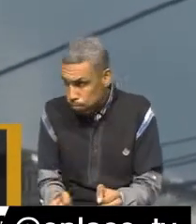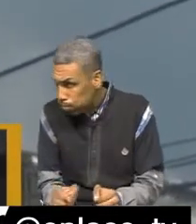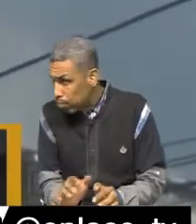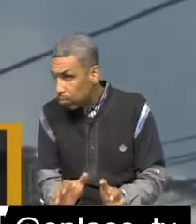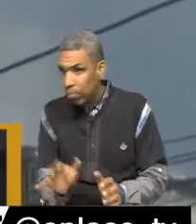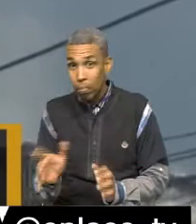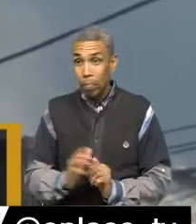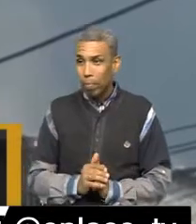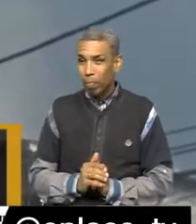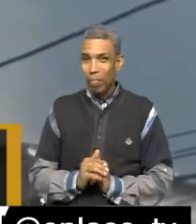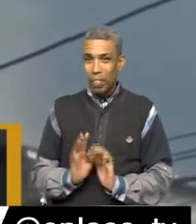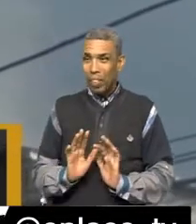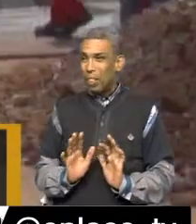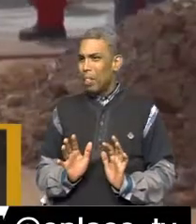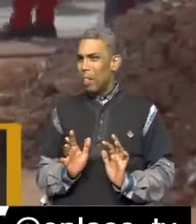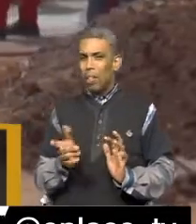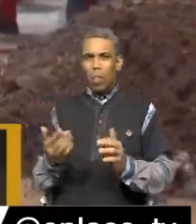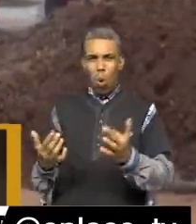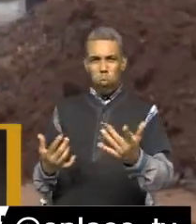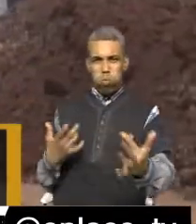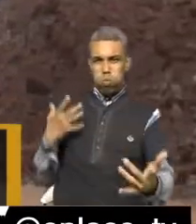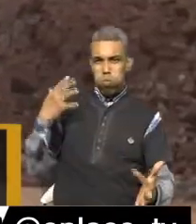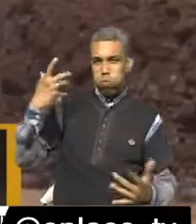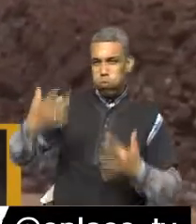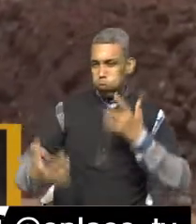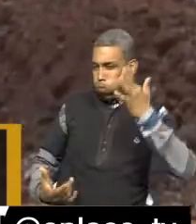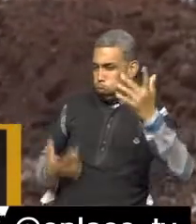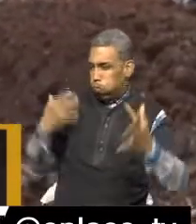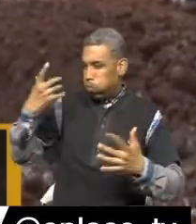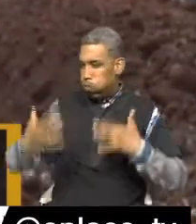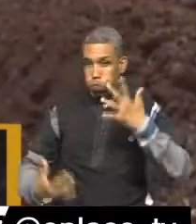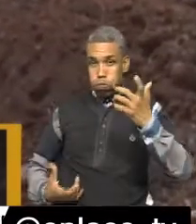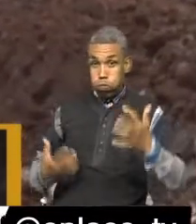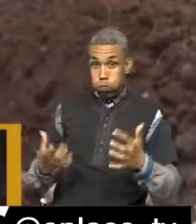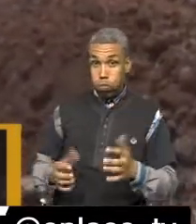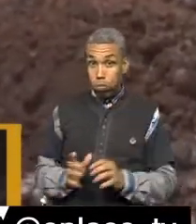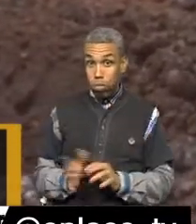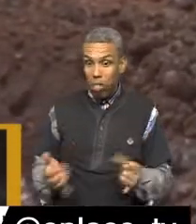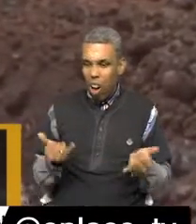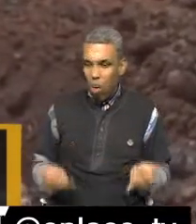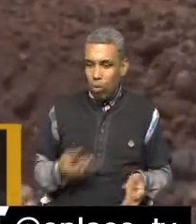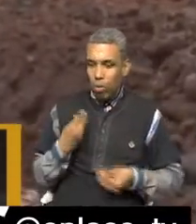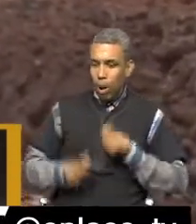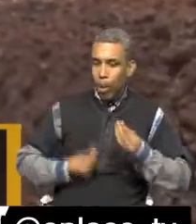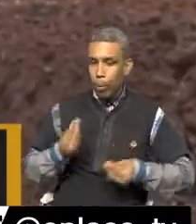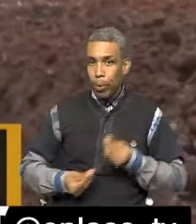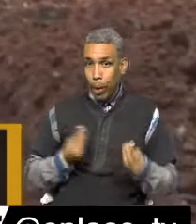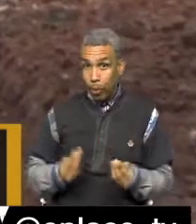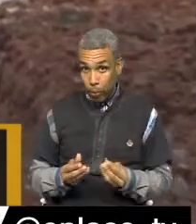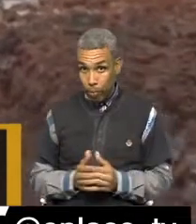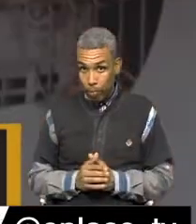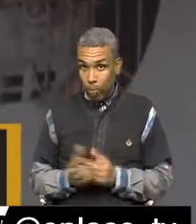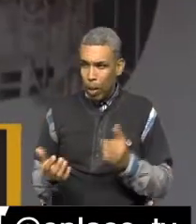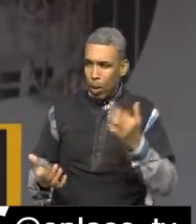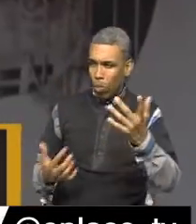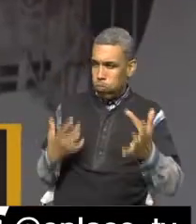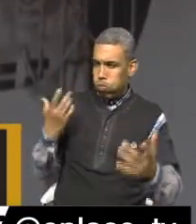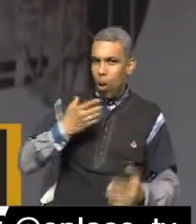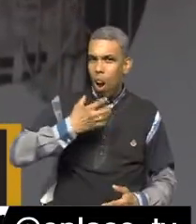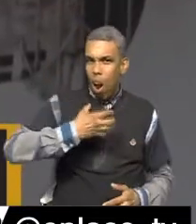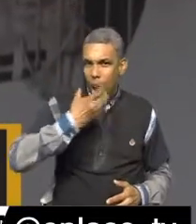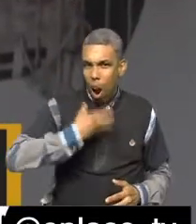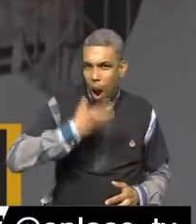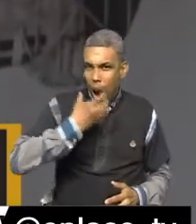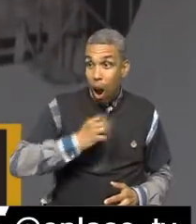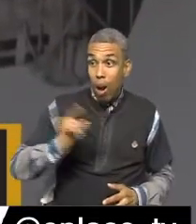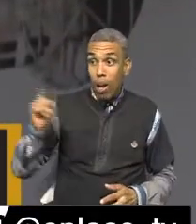minimizamos completamente el riesgo. En este momento estamos haciendo una maniobra de bajarle la temperatura completamente a los hornos